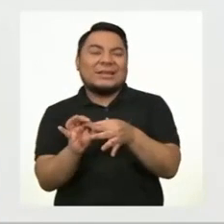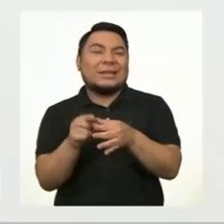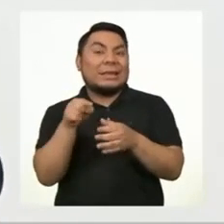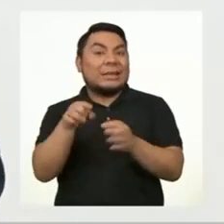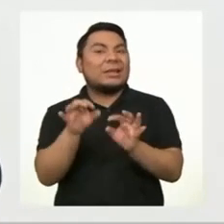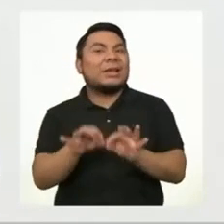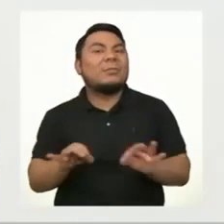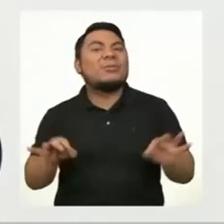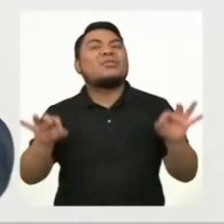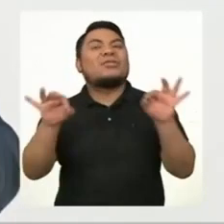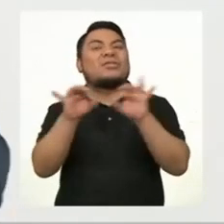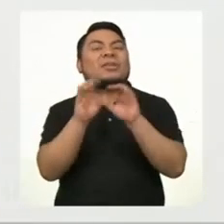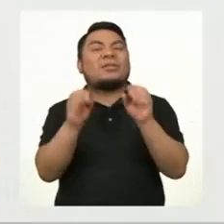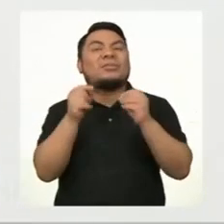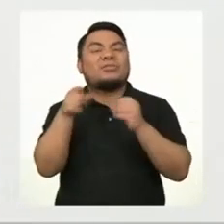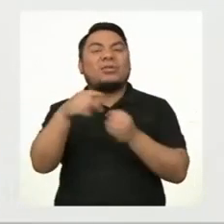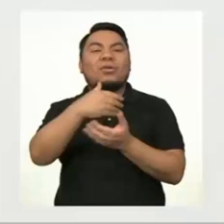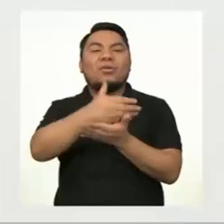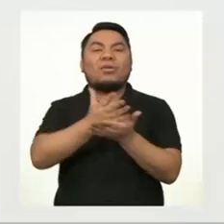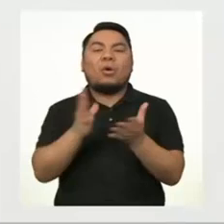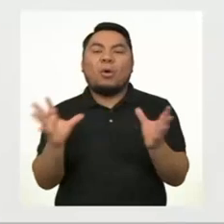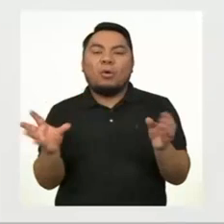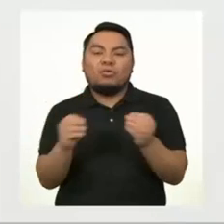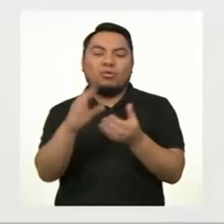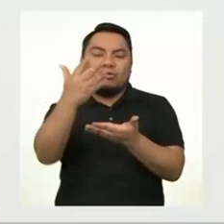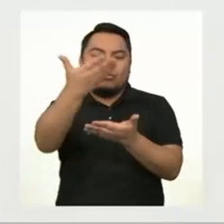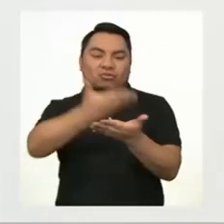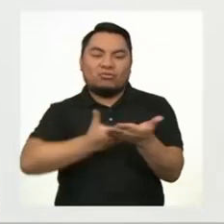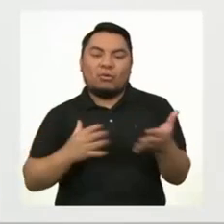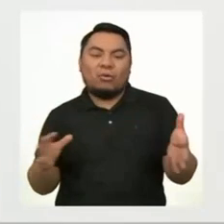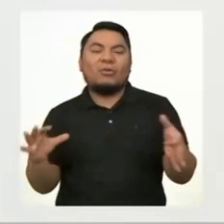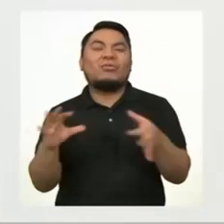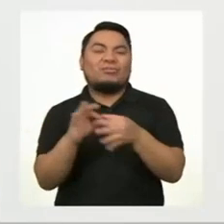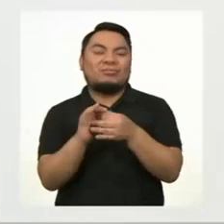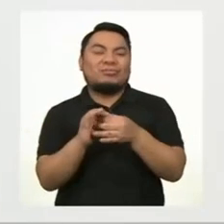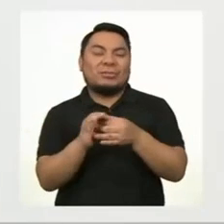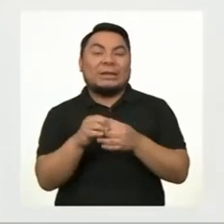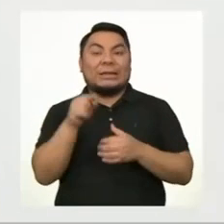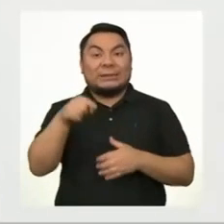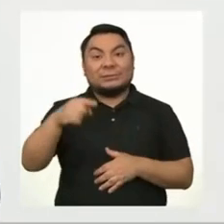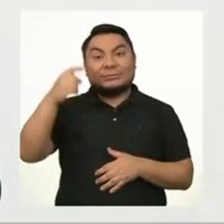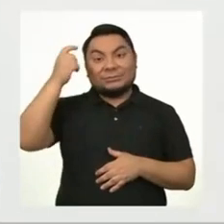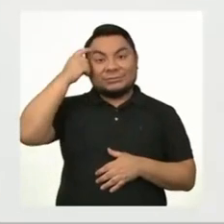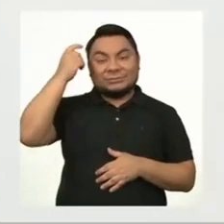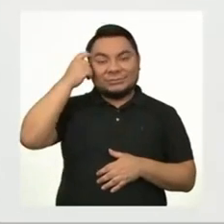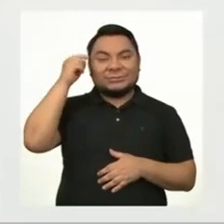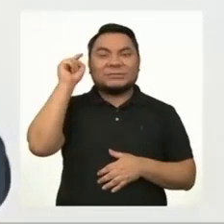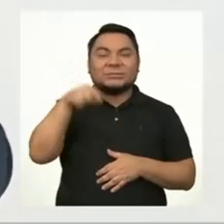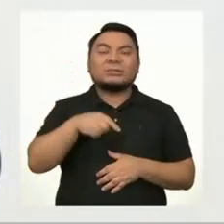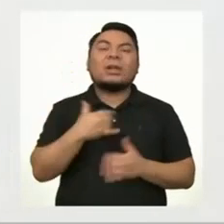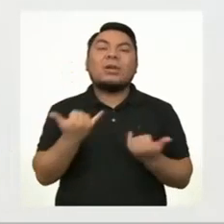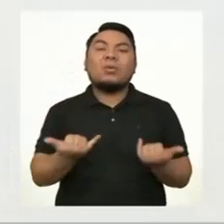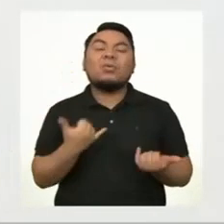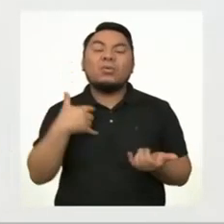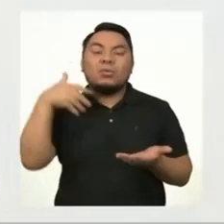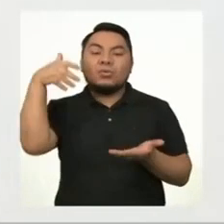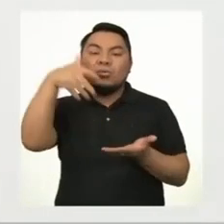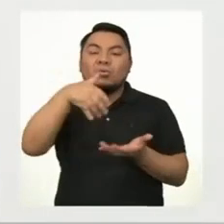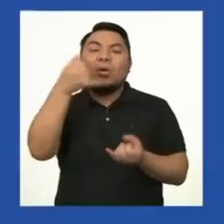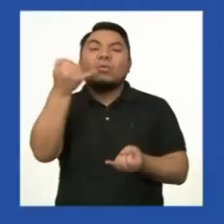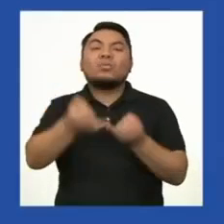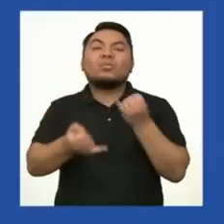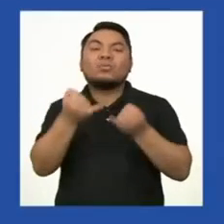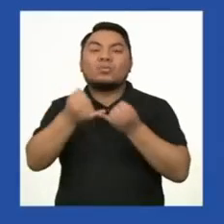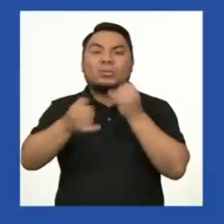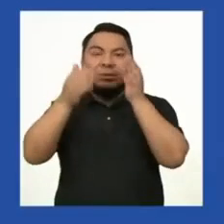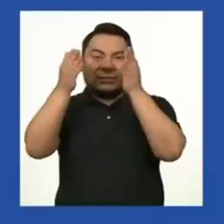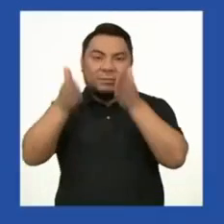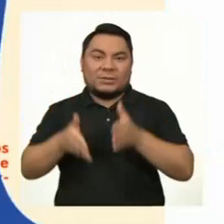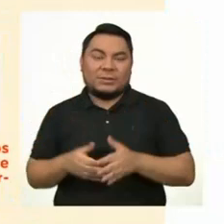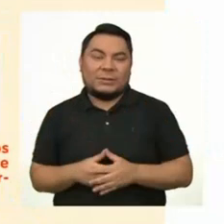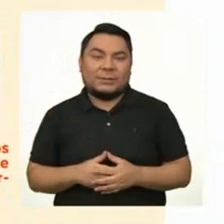porque forman parte de un todo. Con esto en mente, estudiemos el último